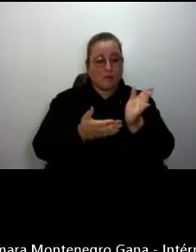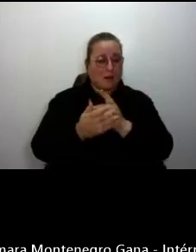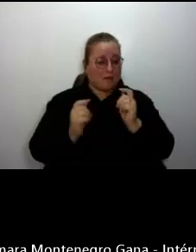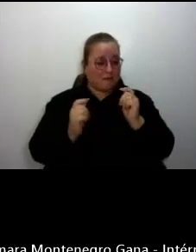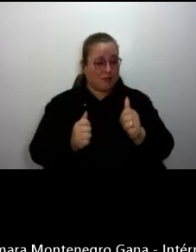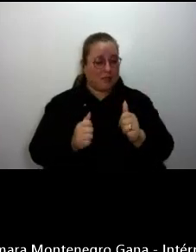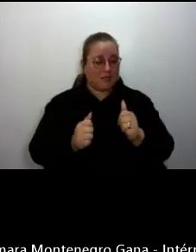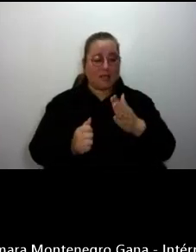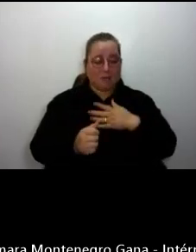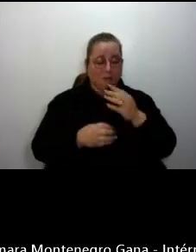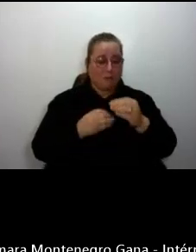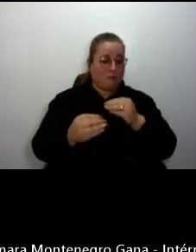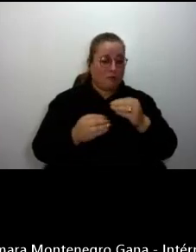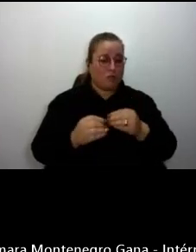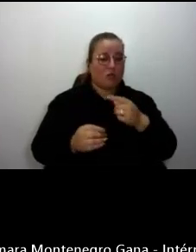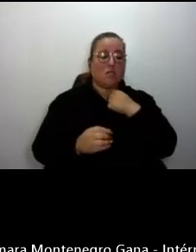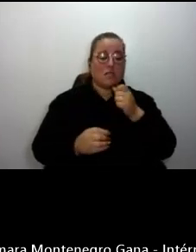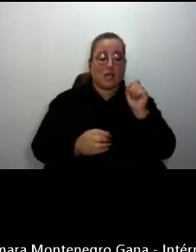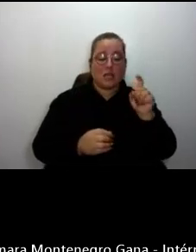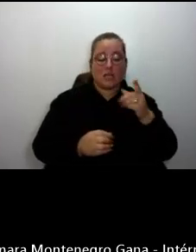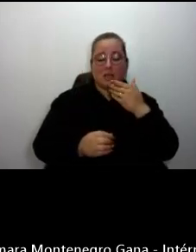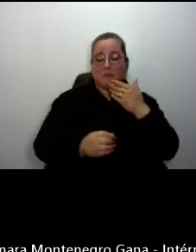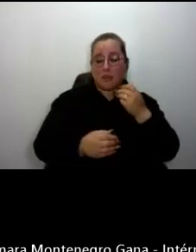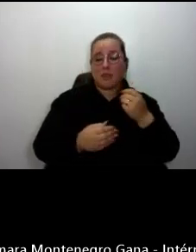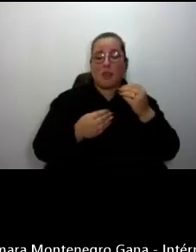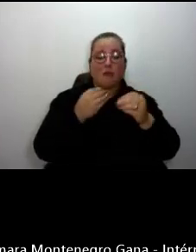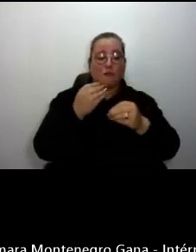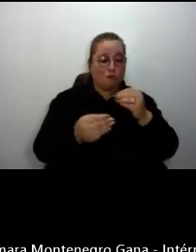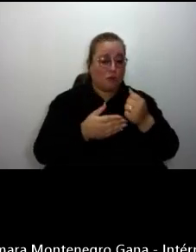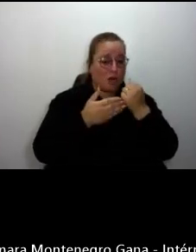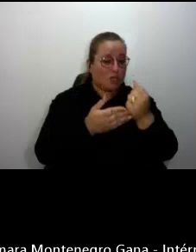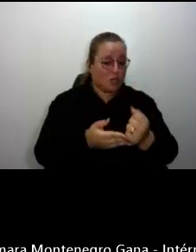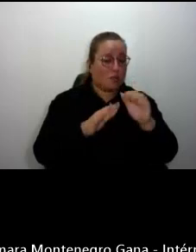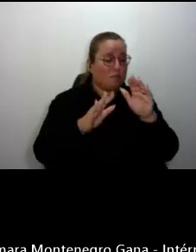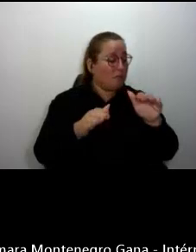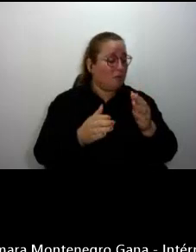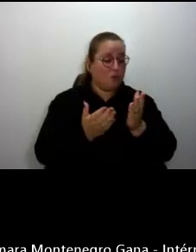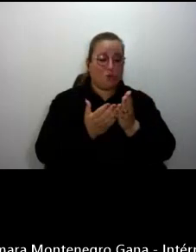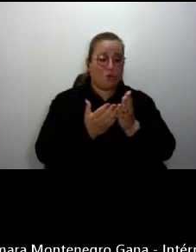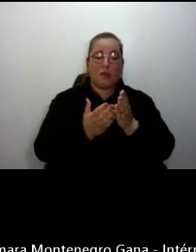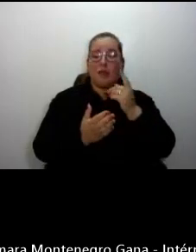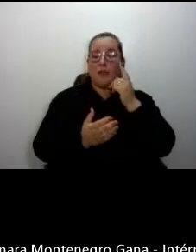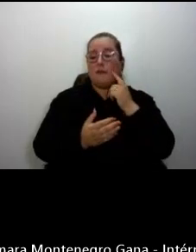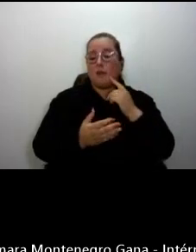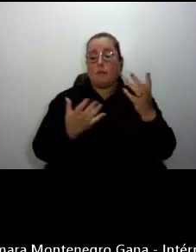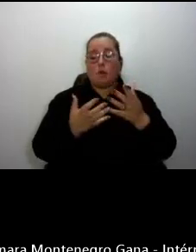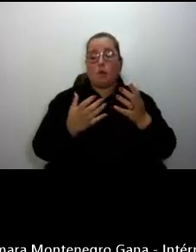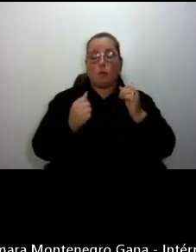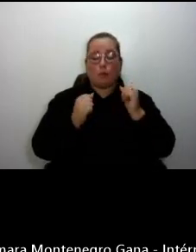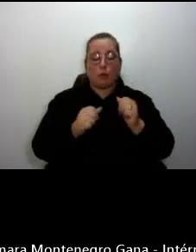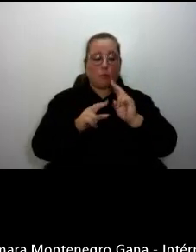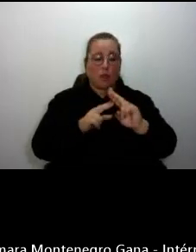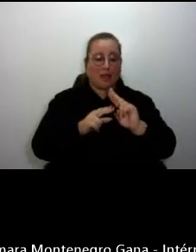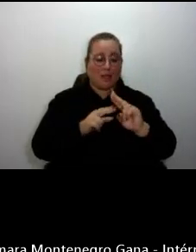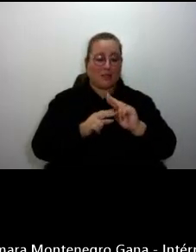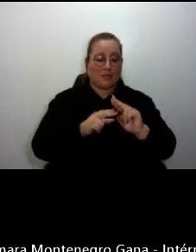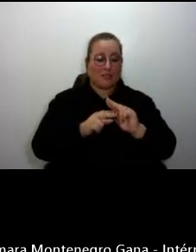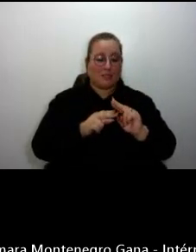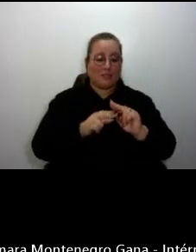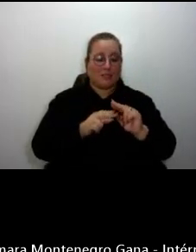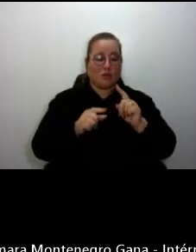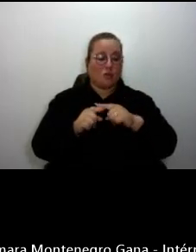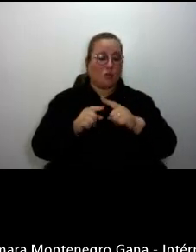me funcionó algo, quizás también a ti te va a poder funcionar con este mismo estudiante, y veamos cómo lo podemos sobrellevar también, quizás llevarlo a